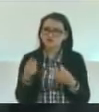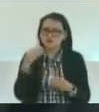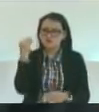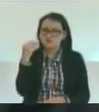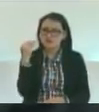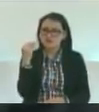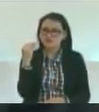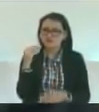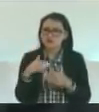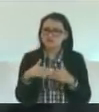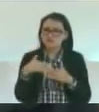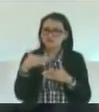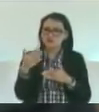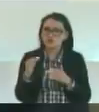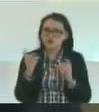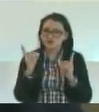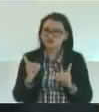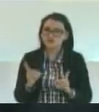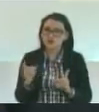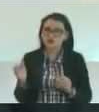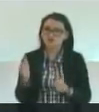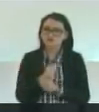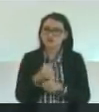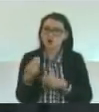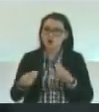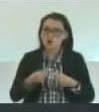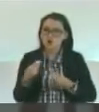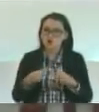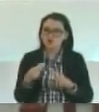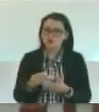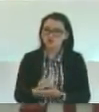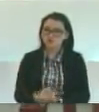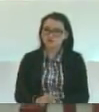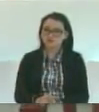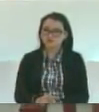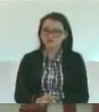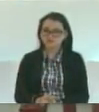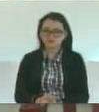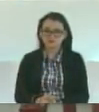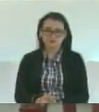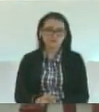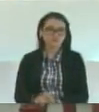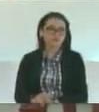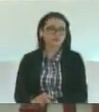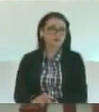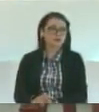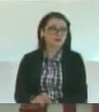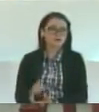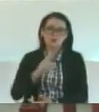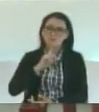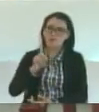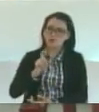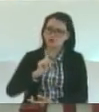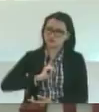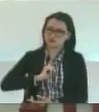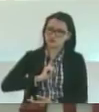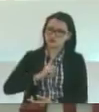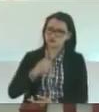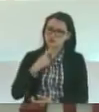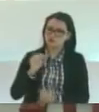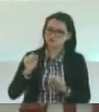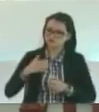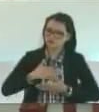será dispuesto a tomar para lograrlo? Si me preguntas si estoy